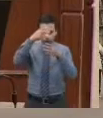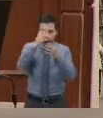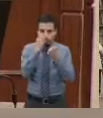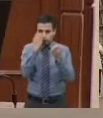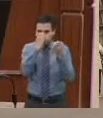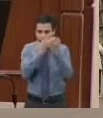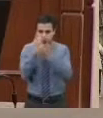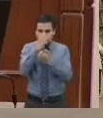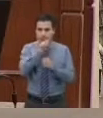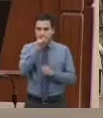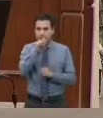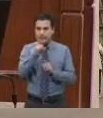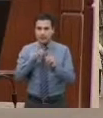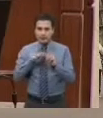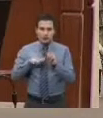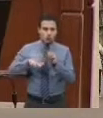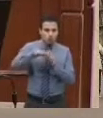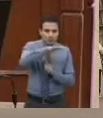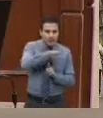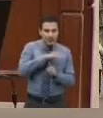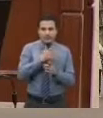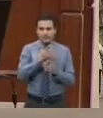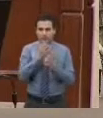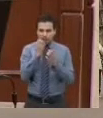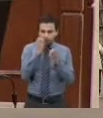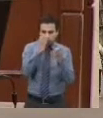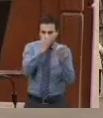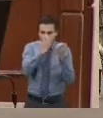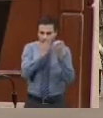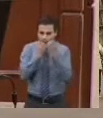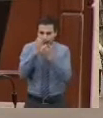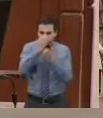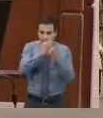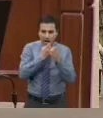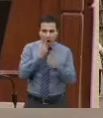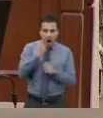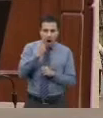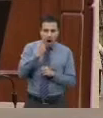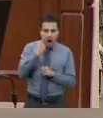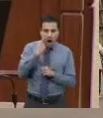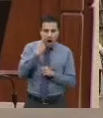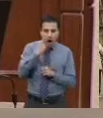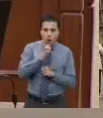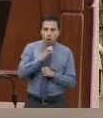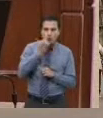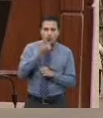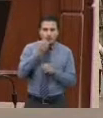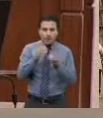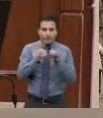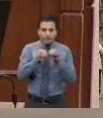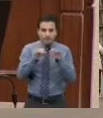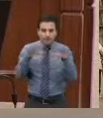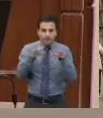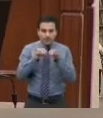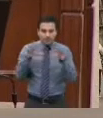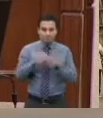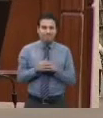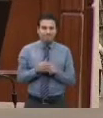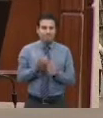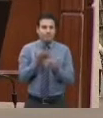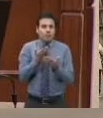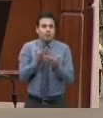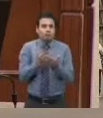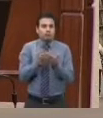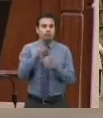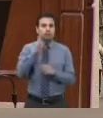las circunstancias en que fueron emitidas y de la sistematicidad en las acciones realizadas, se acreditó una estrategia